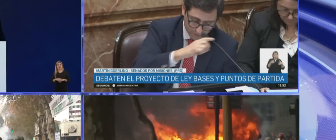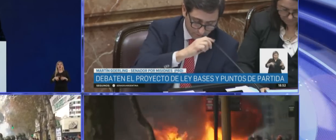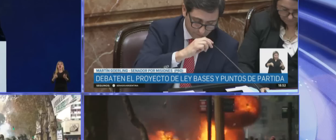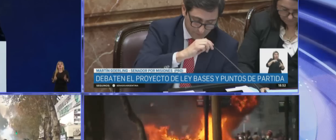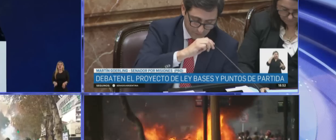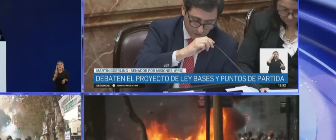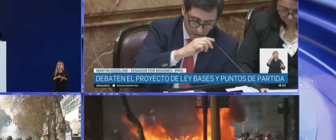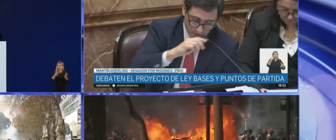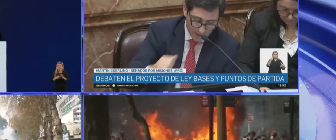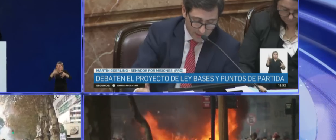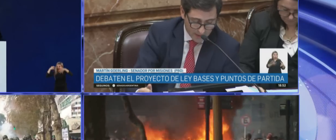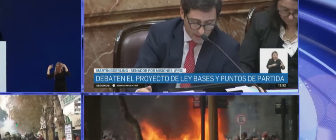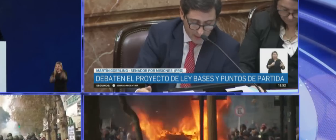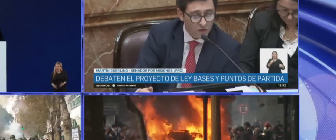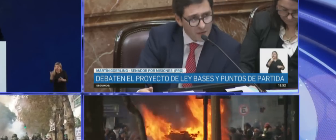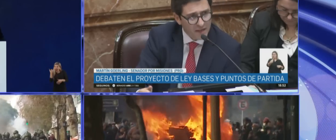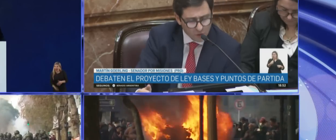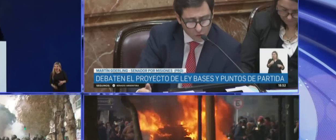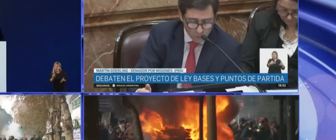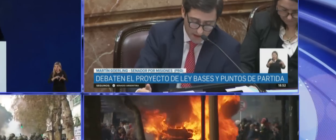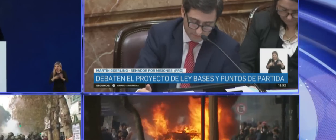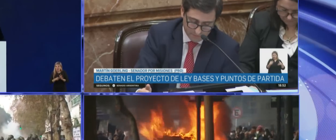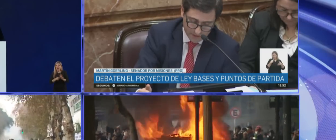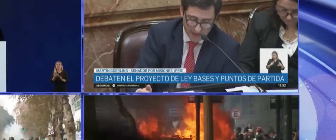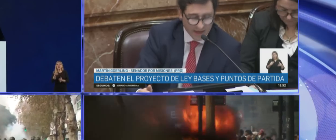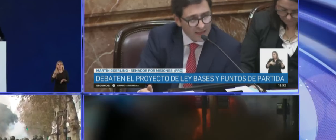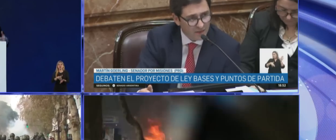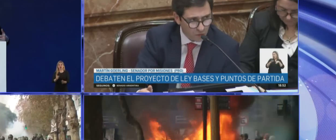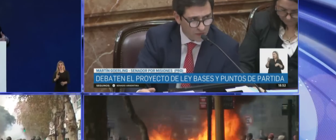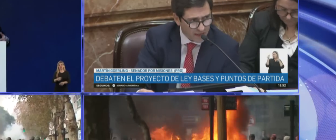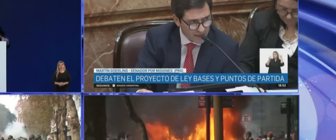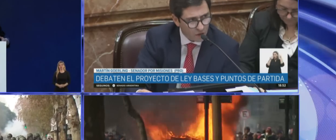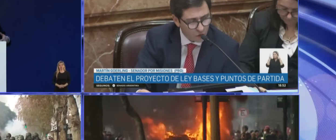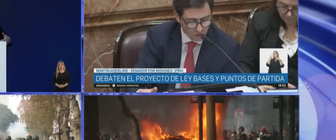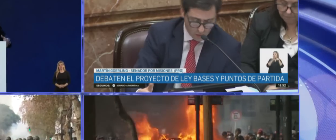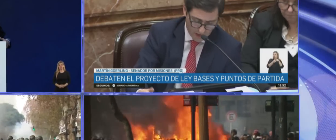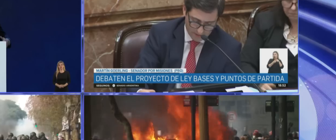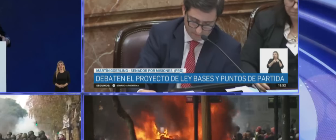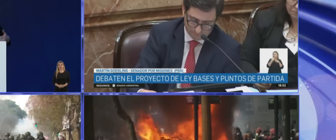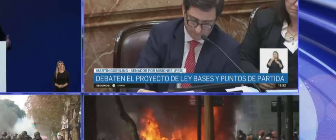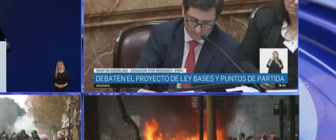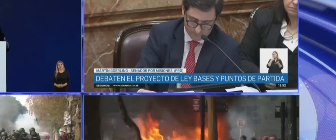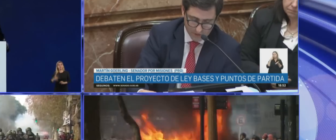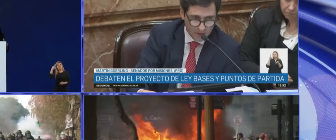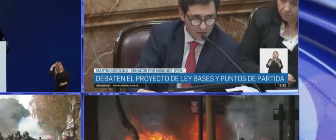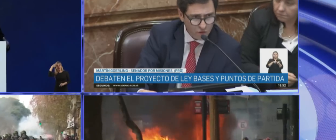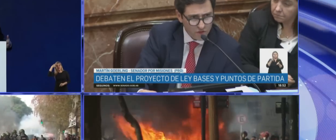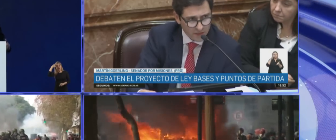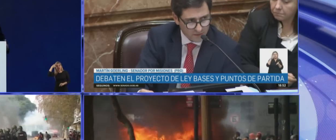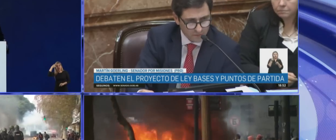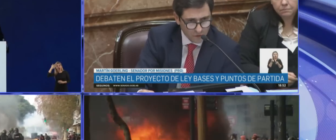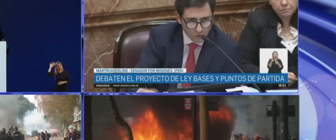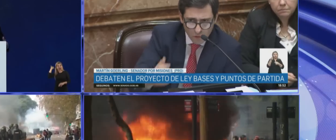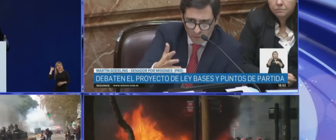el problema verdadero que enfrentamos son 6 billones de pesos. Y piensen que hemos tenido en alguna de las